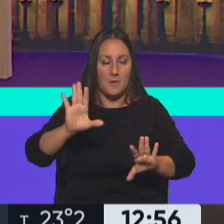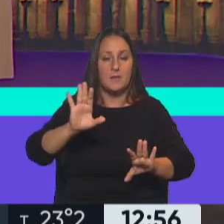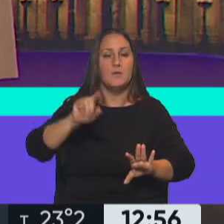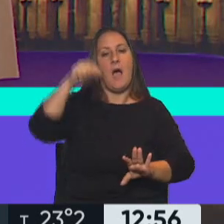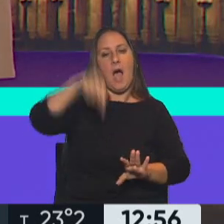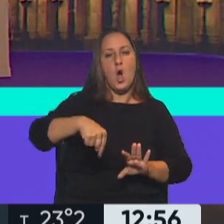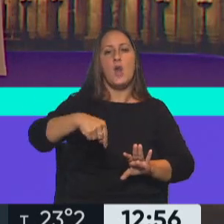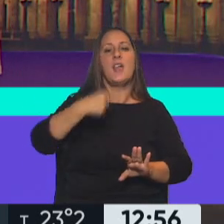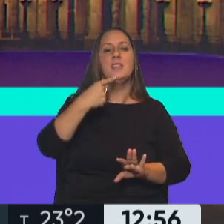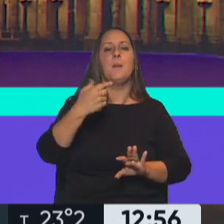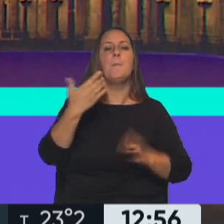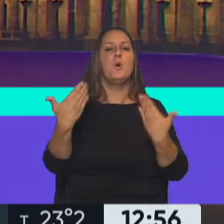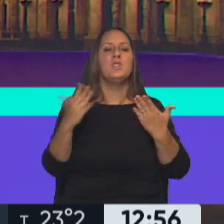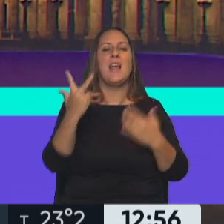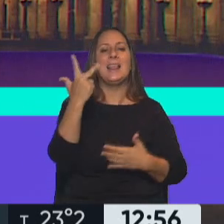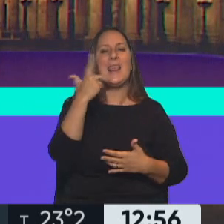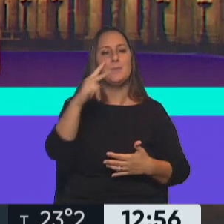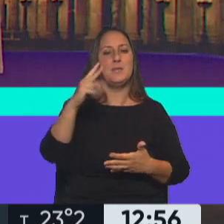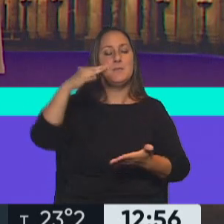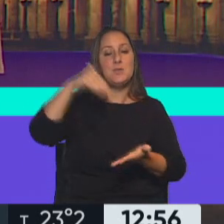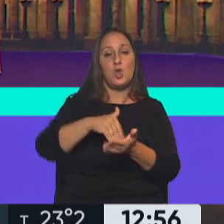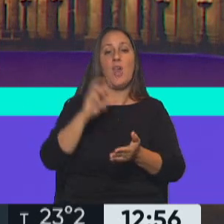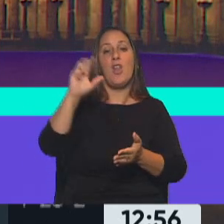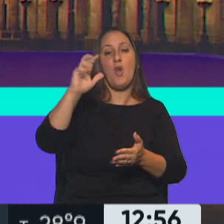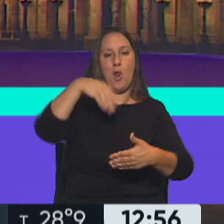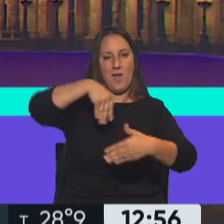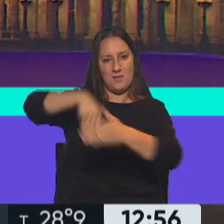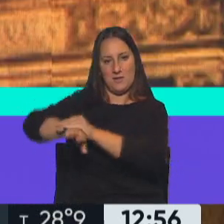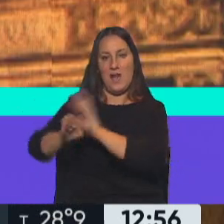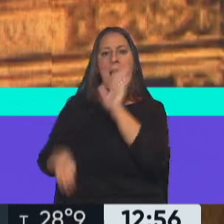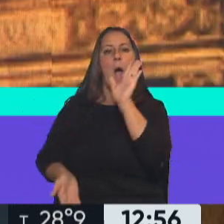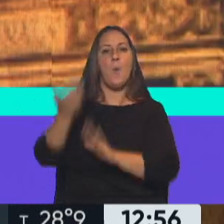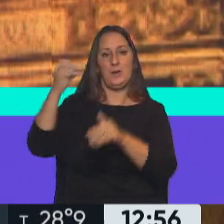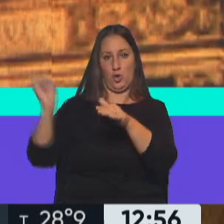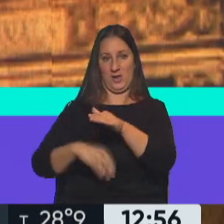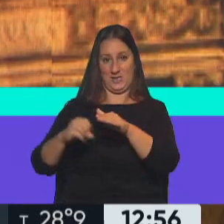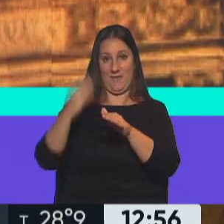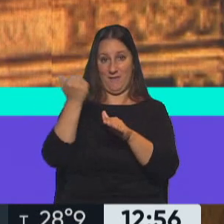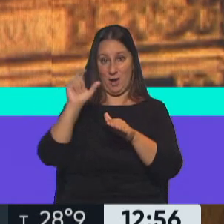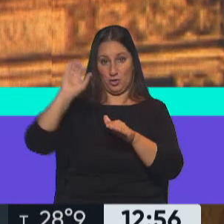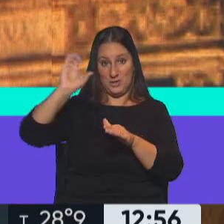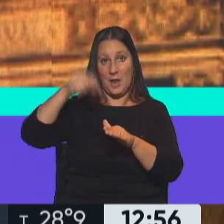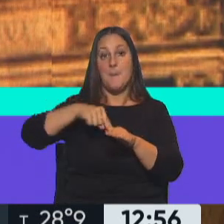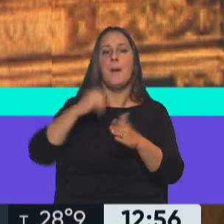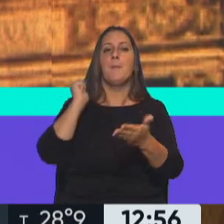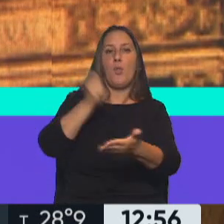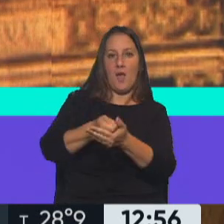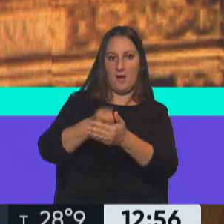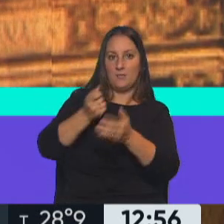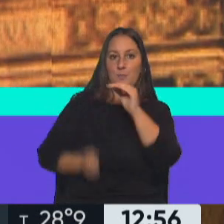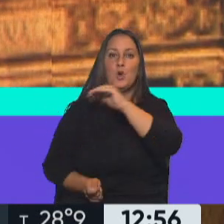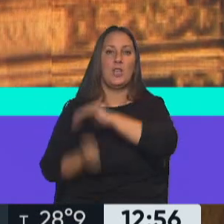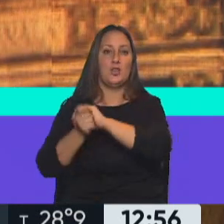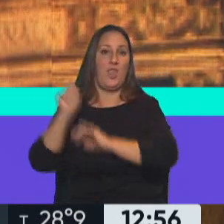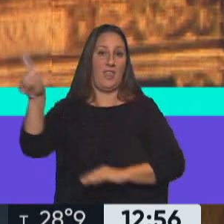la posibilidad de tener hasta 3.000 millones de dólares adicionales de aumento de las reservas netas para pagar importaciones de China. Recordemos que